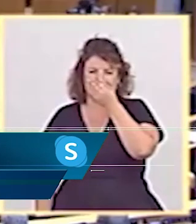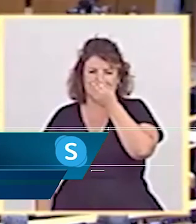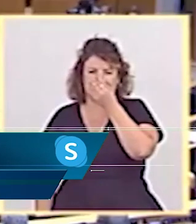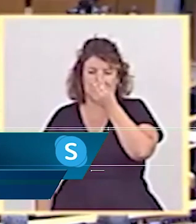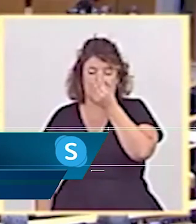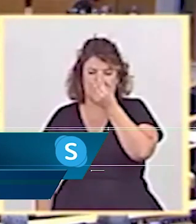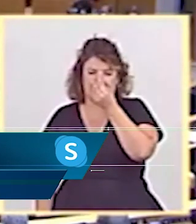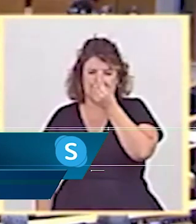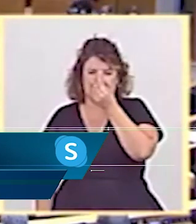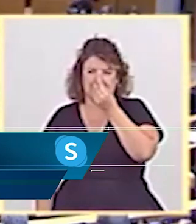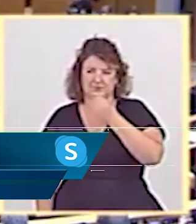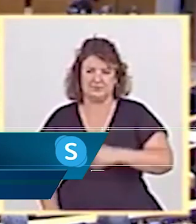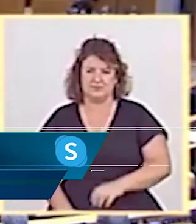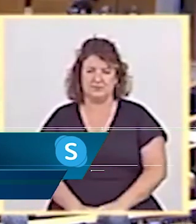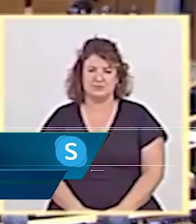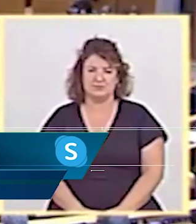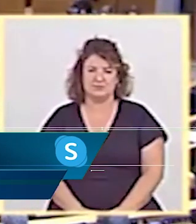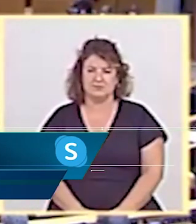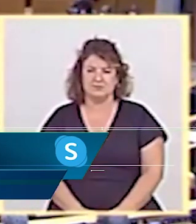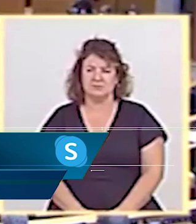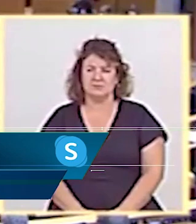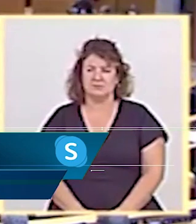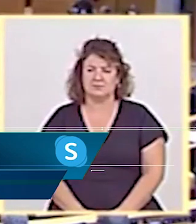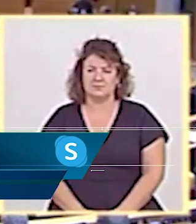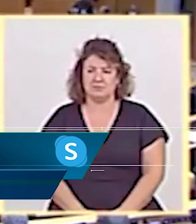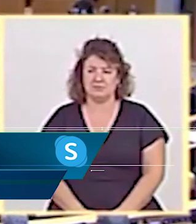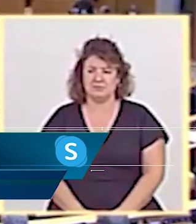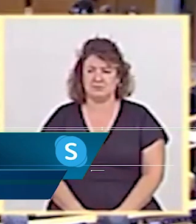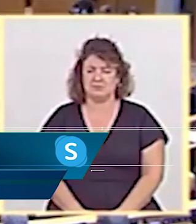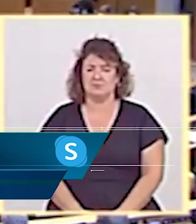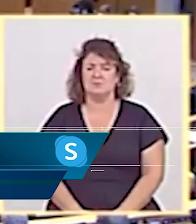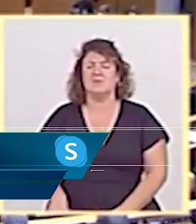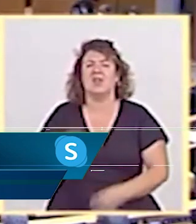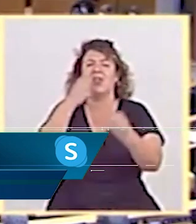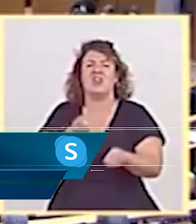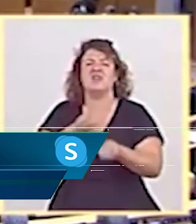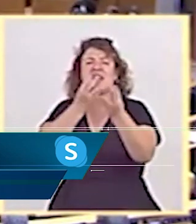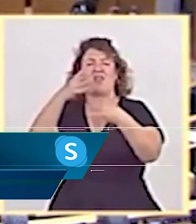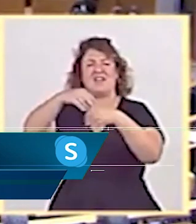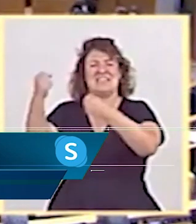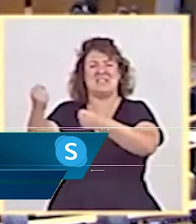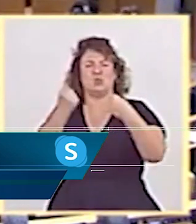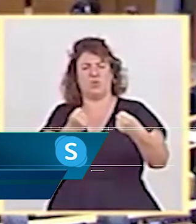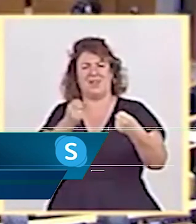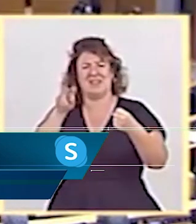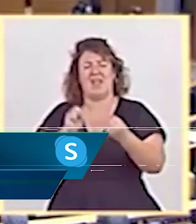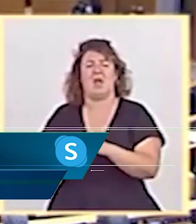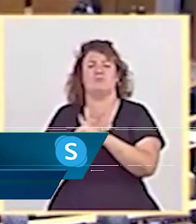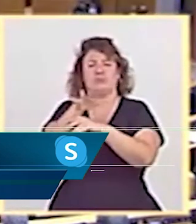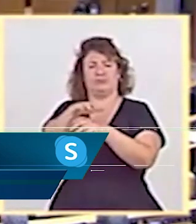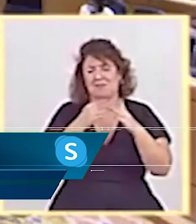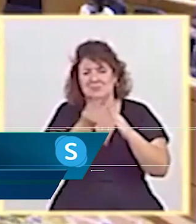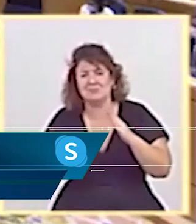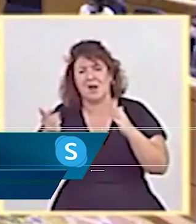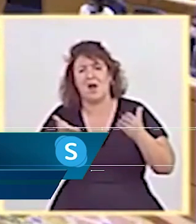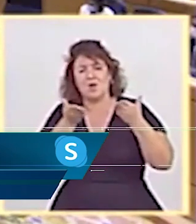en el Senado italiano, no se hace en la Administración Pública del Véneto. Lo que ocurre en Francia también es que no